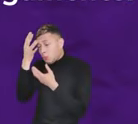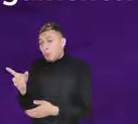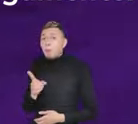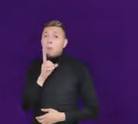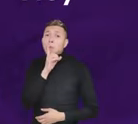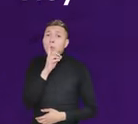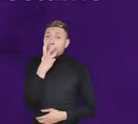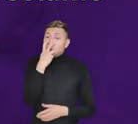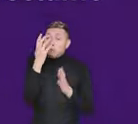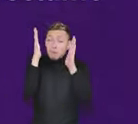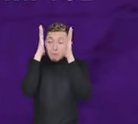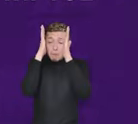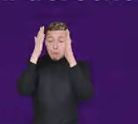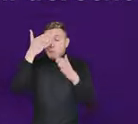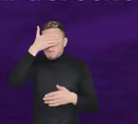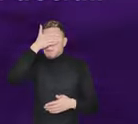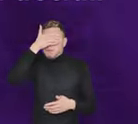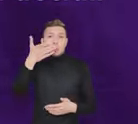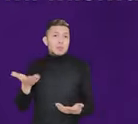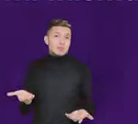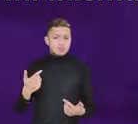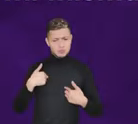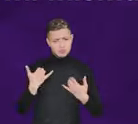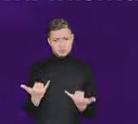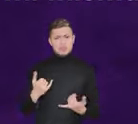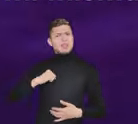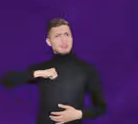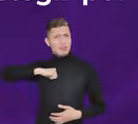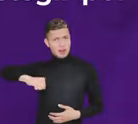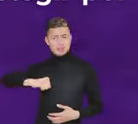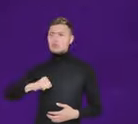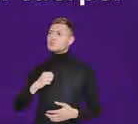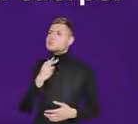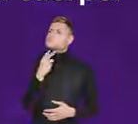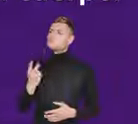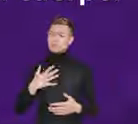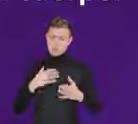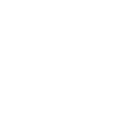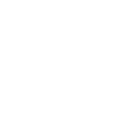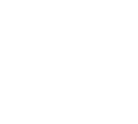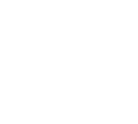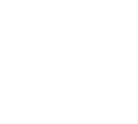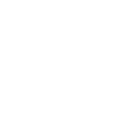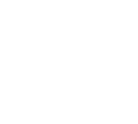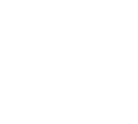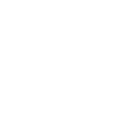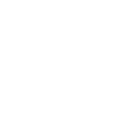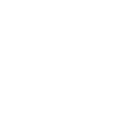ciegamente. Hoy reclamo mi voz y mi derecho a decidir por mí misma, a elegir por mi cuerpo,